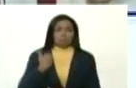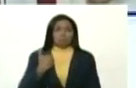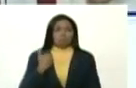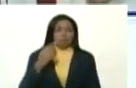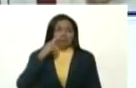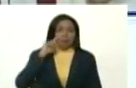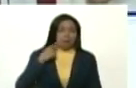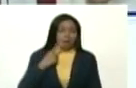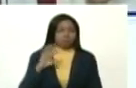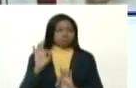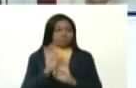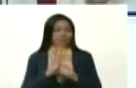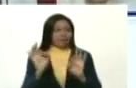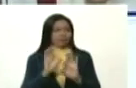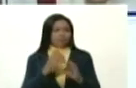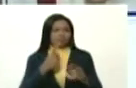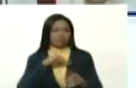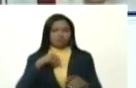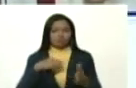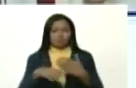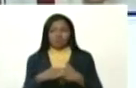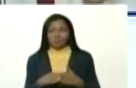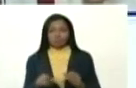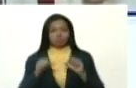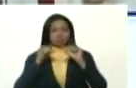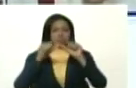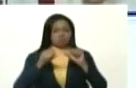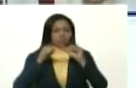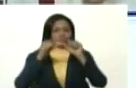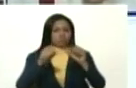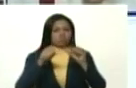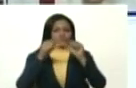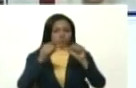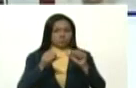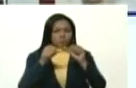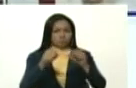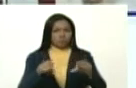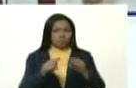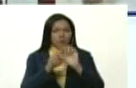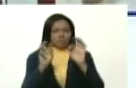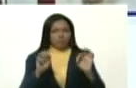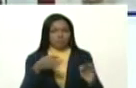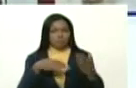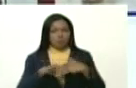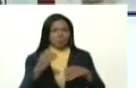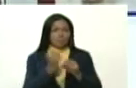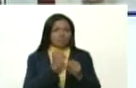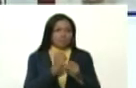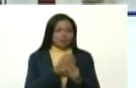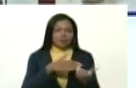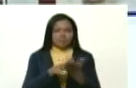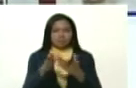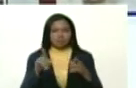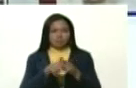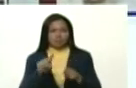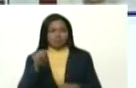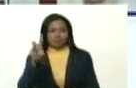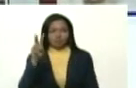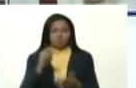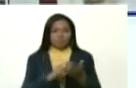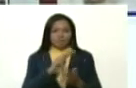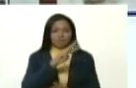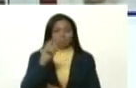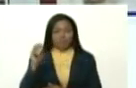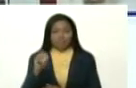ni lloriqueamos. Lo que hacemos es echar para adelante y vamos a trabajar y a garantizar que este 2020 sea